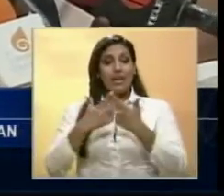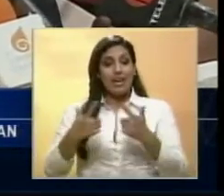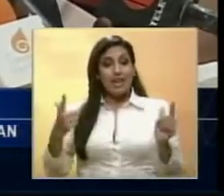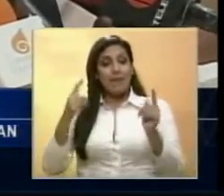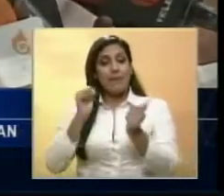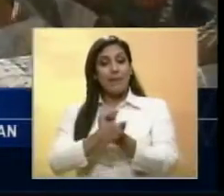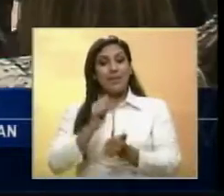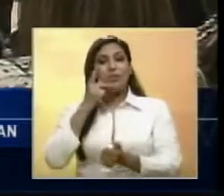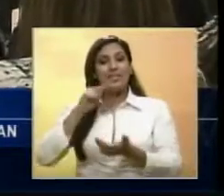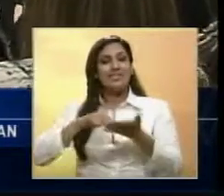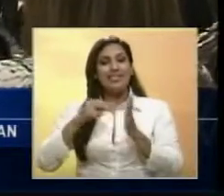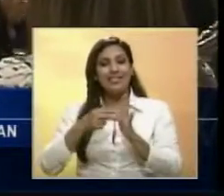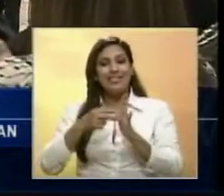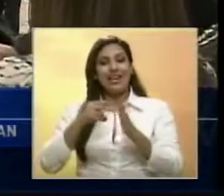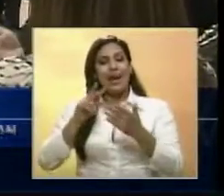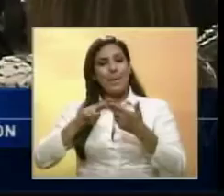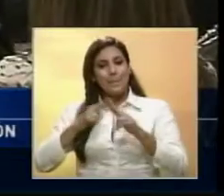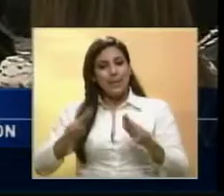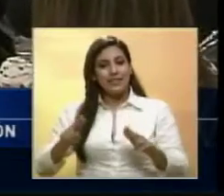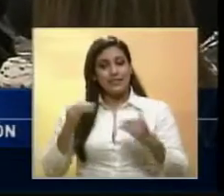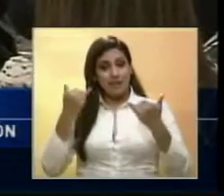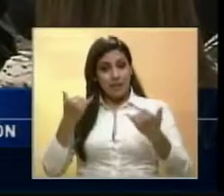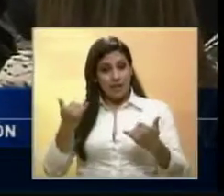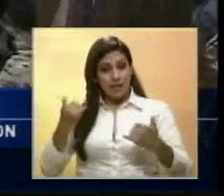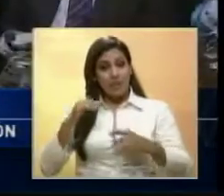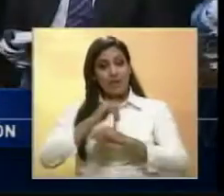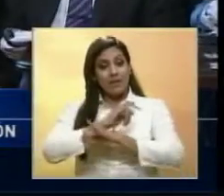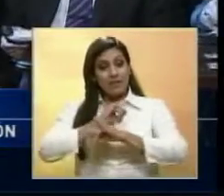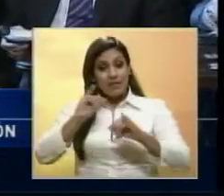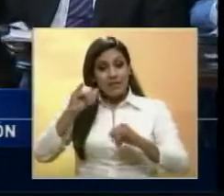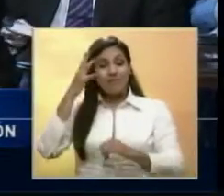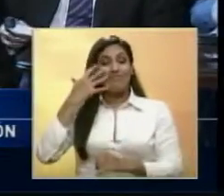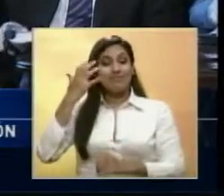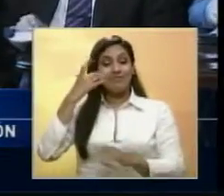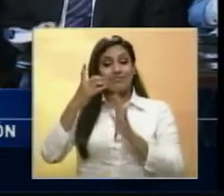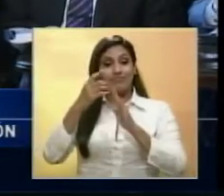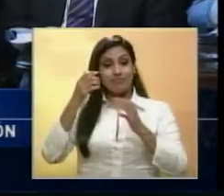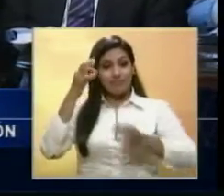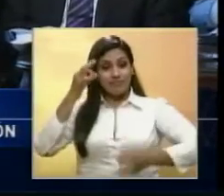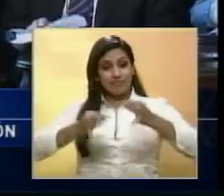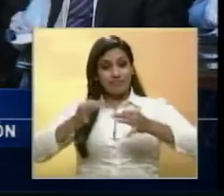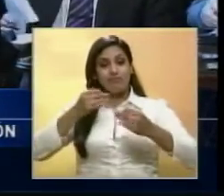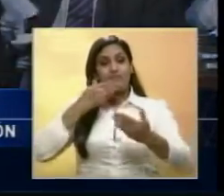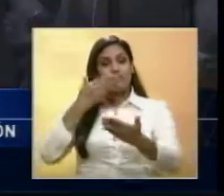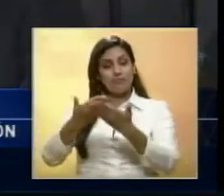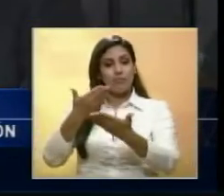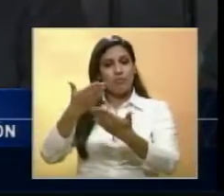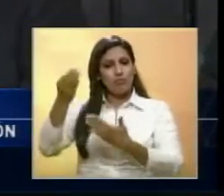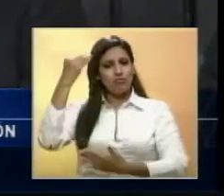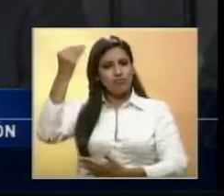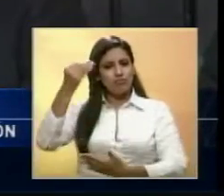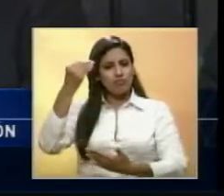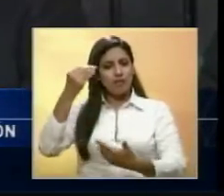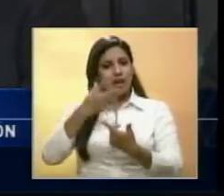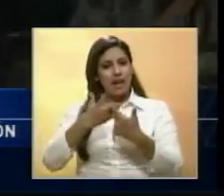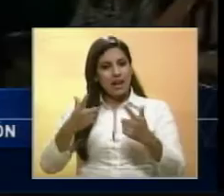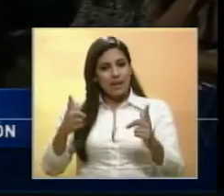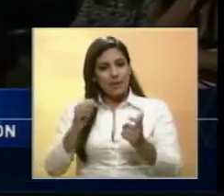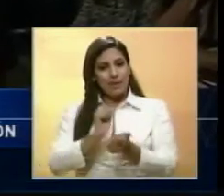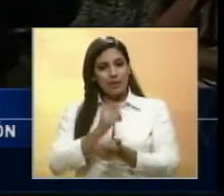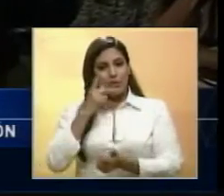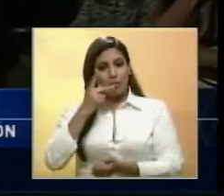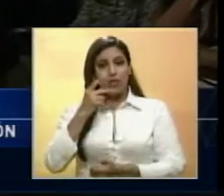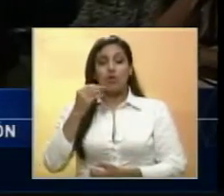es reconciliación. Durante la última jornada de consulta, expertos del derecho presentaron sus consideraciones sobre la legislación.